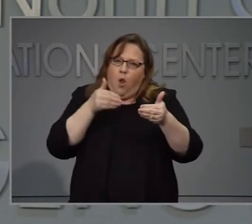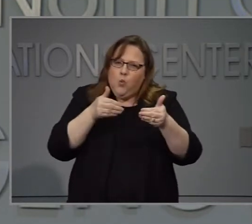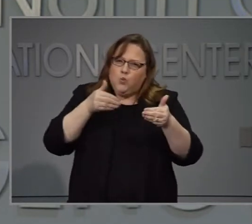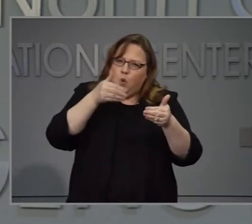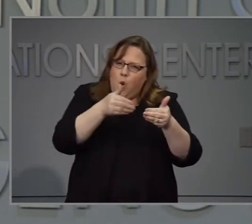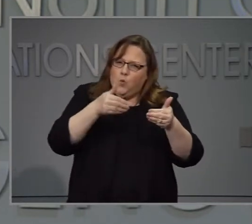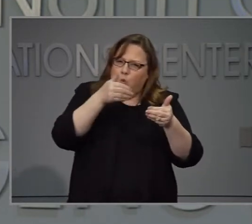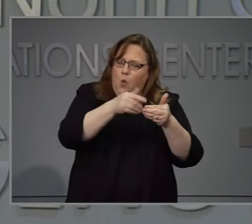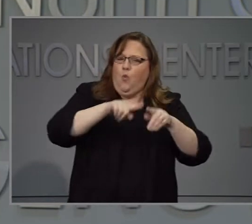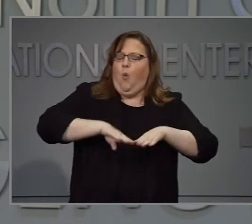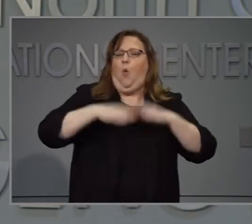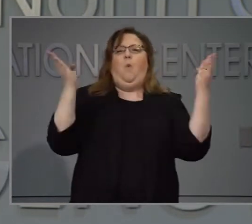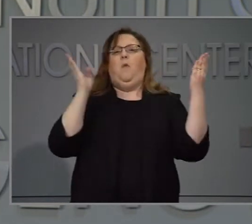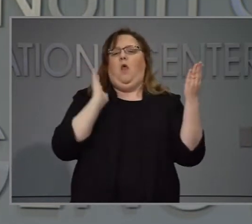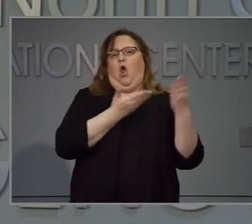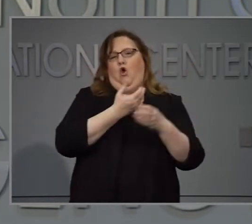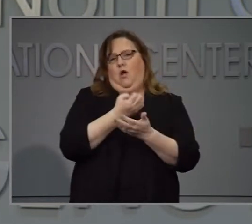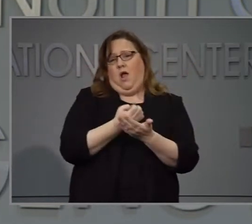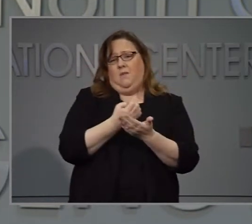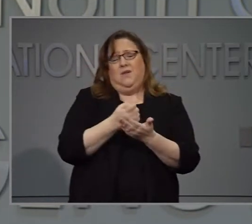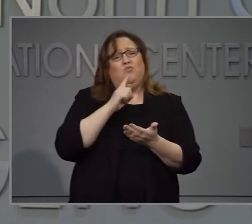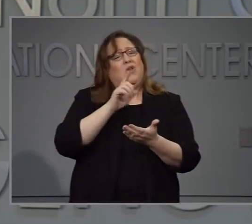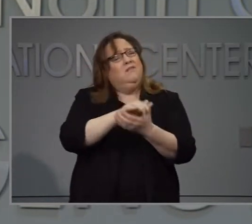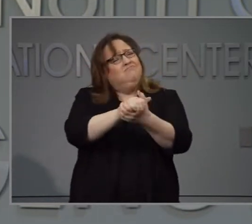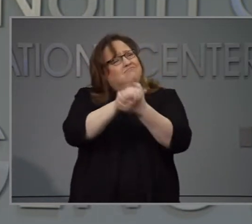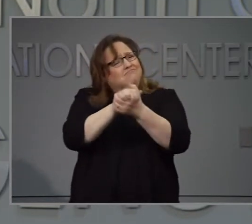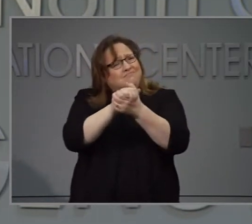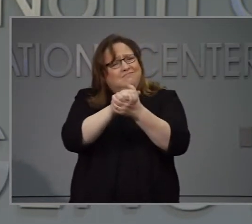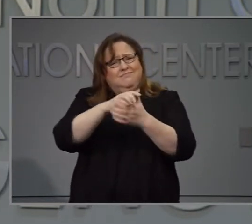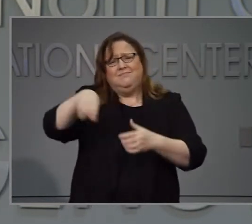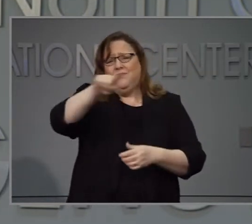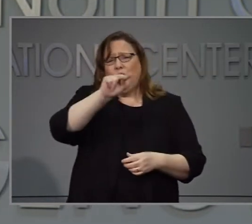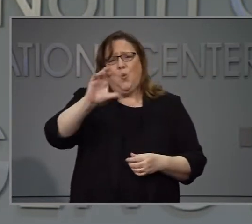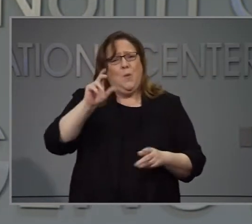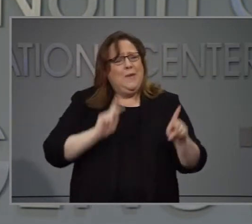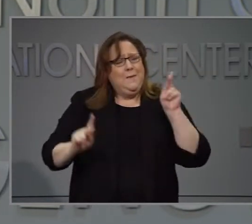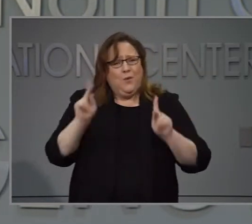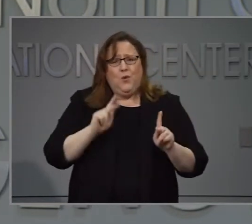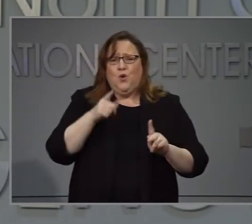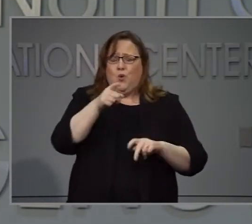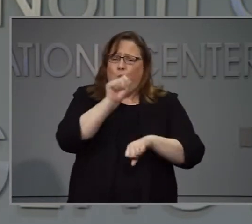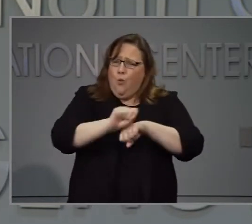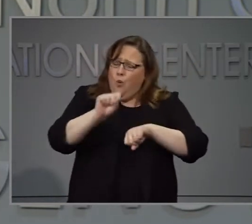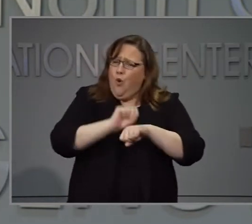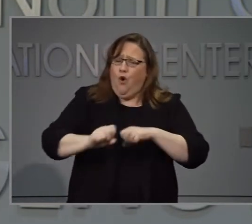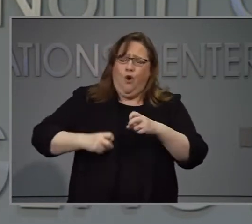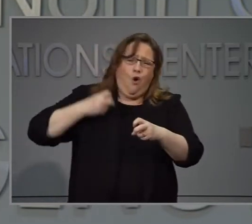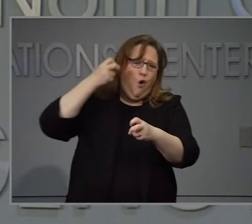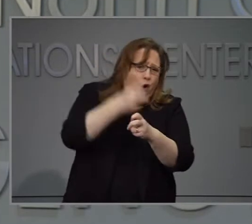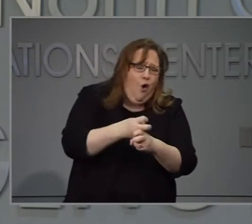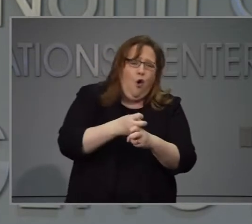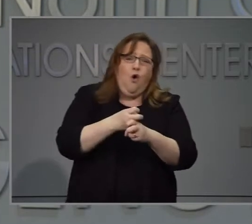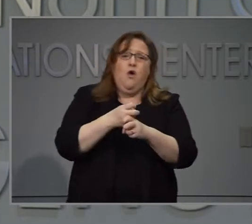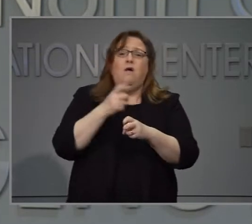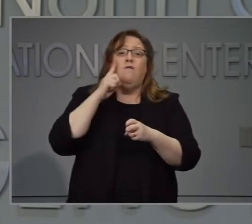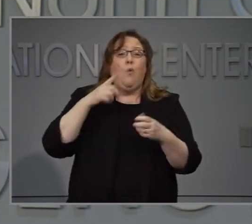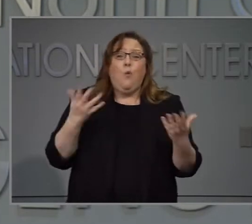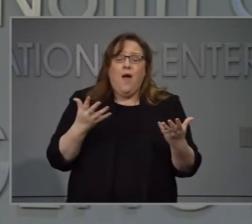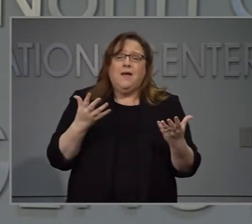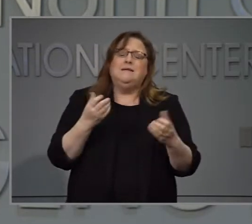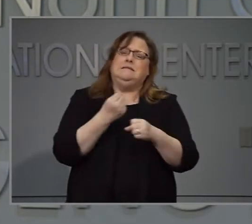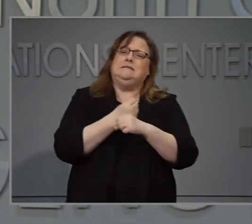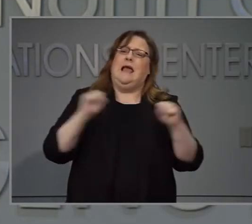economía y quiero felicitar a todos los de carolina del norte porque se han esforzado muchísimo para